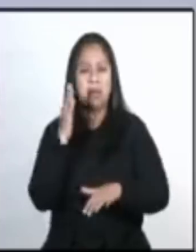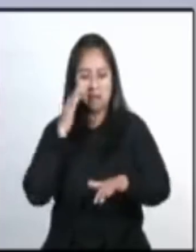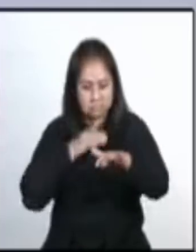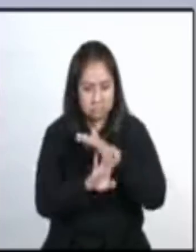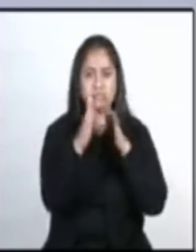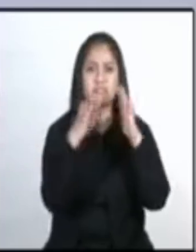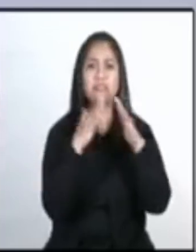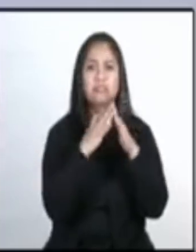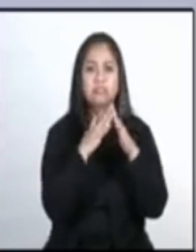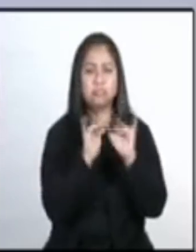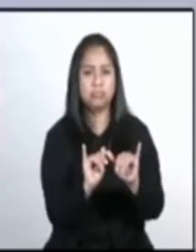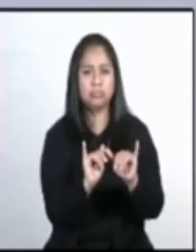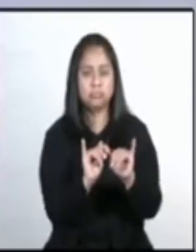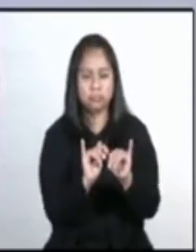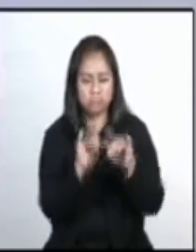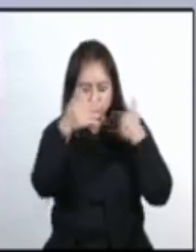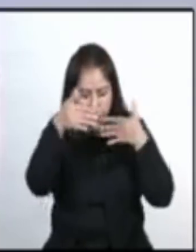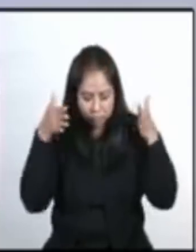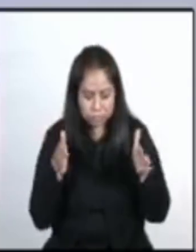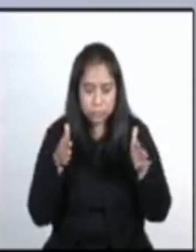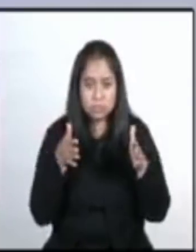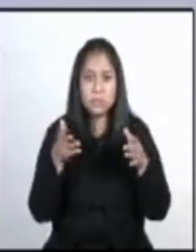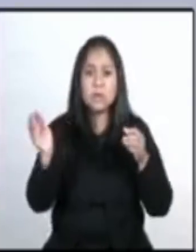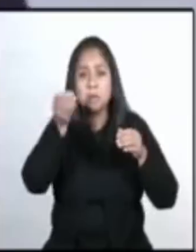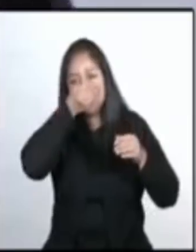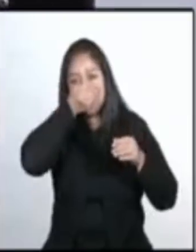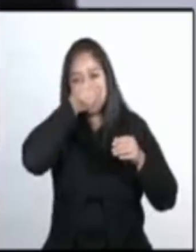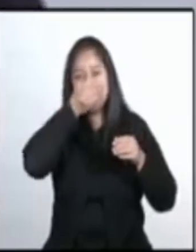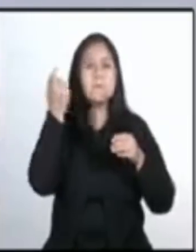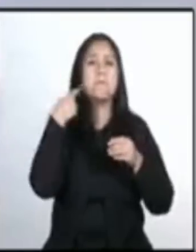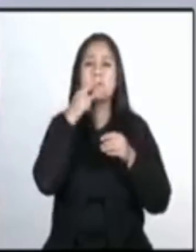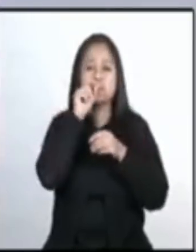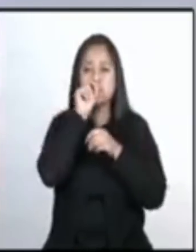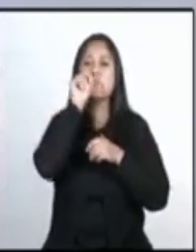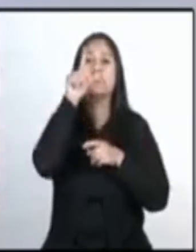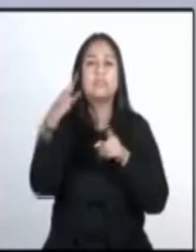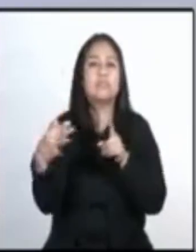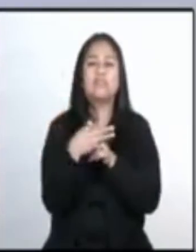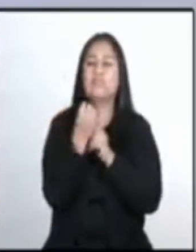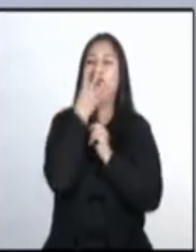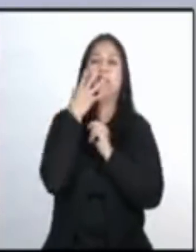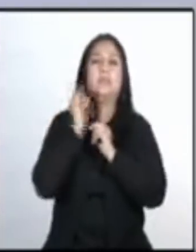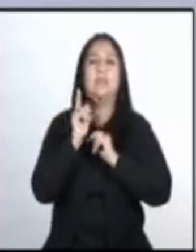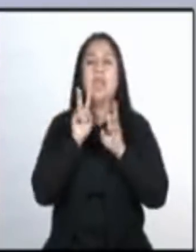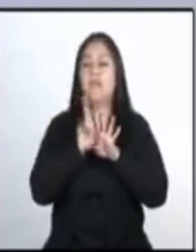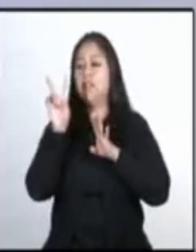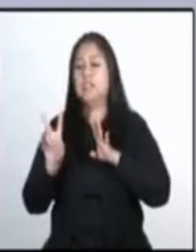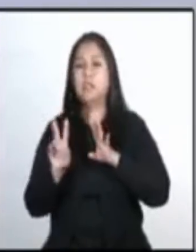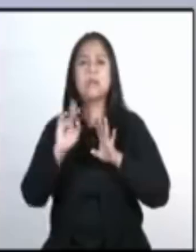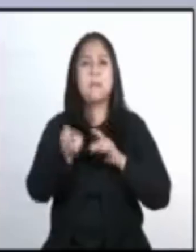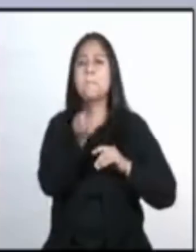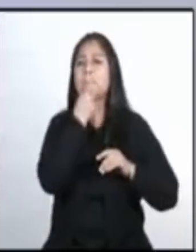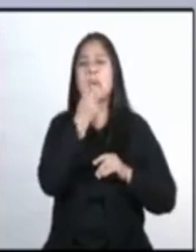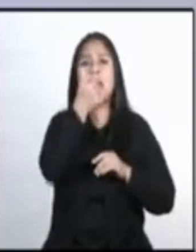casa, resguárdese, póngase una mascarilla para no contaminar a sus vecinos, tome